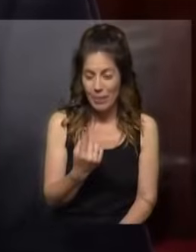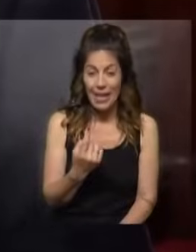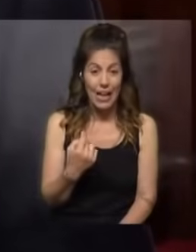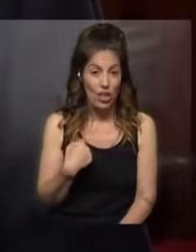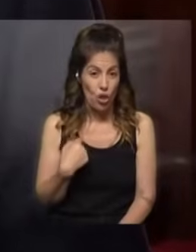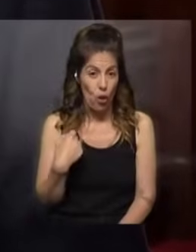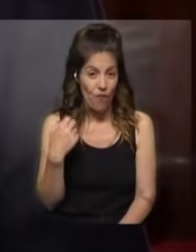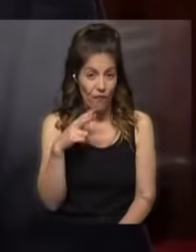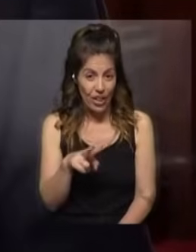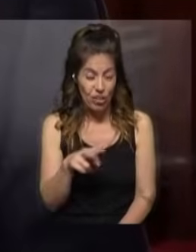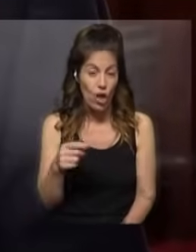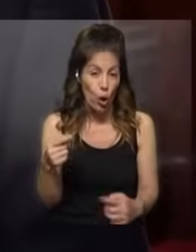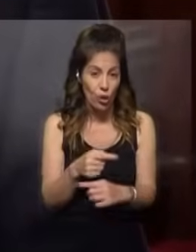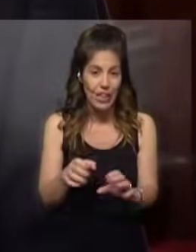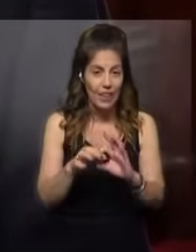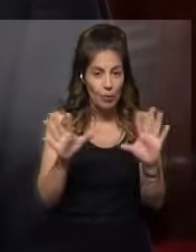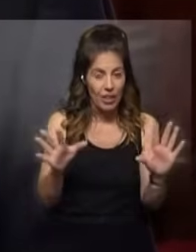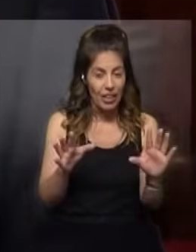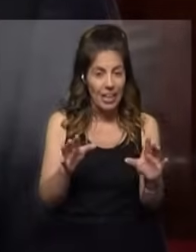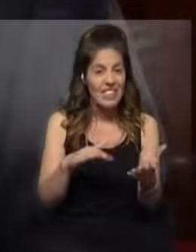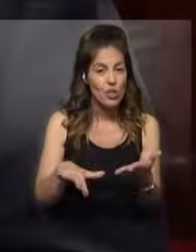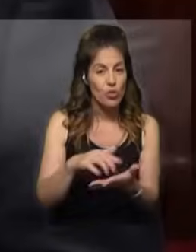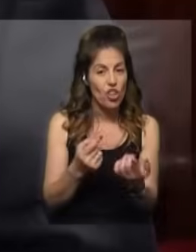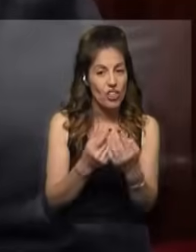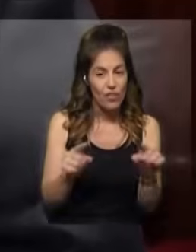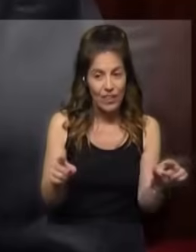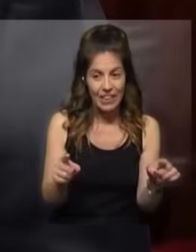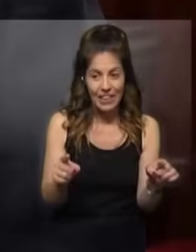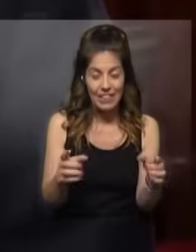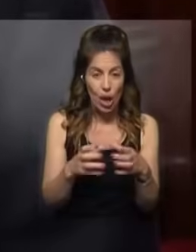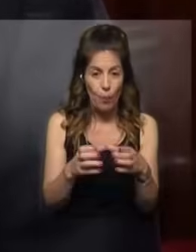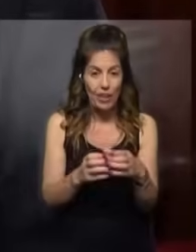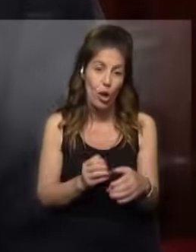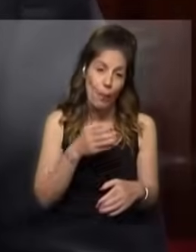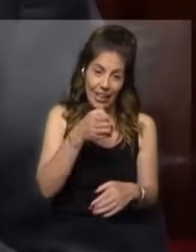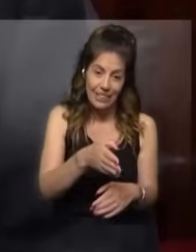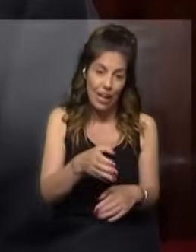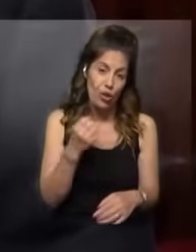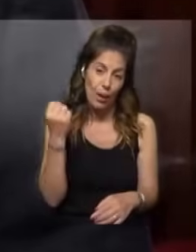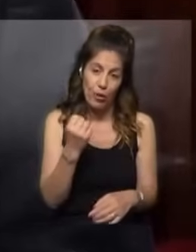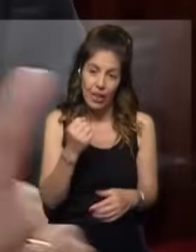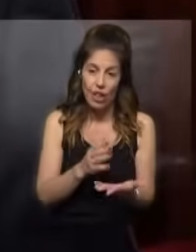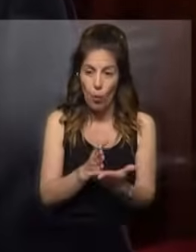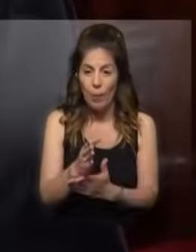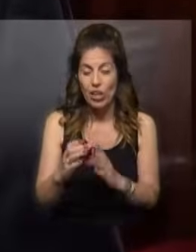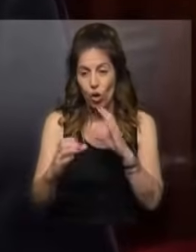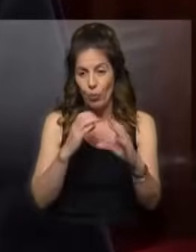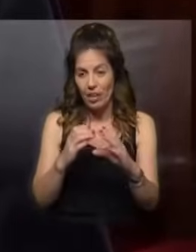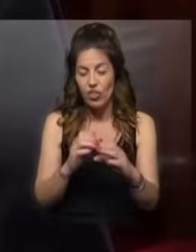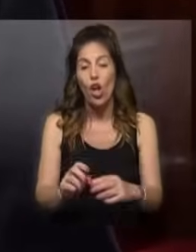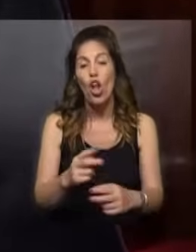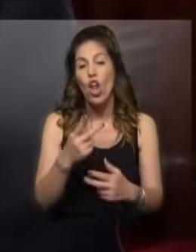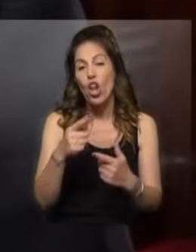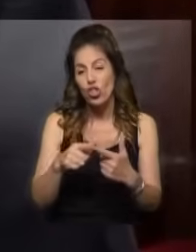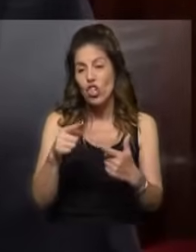punto de vista es antidemocrático generarle condiciones diferentes a los partidos para acceder algo tan importante como medio de comunicación lo segundo que en el marco de esta ley que estamos